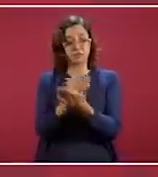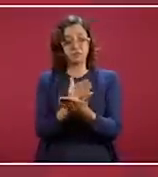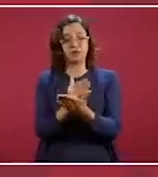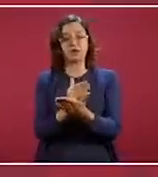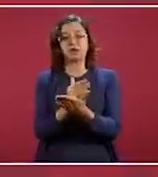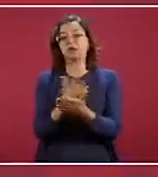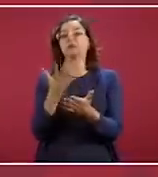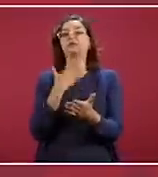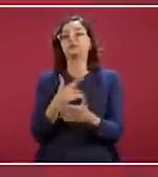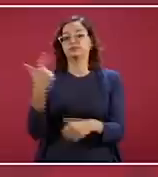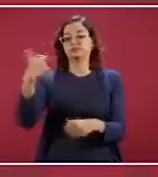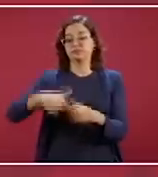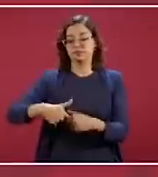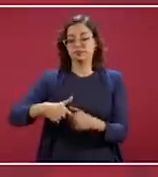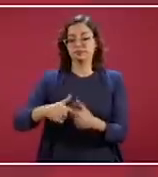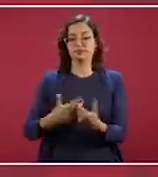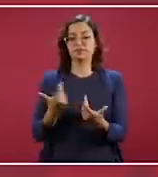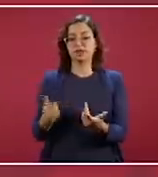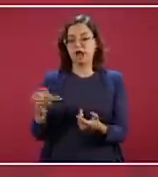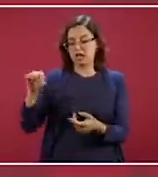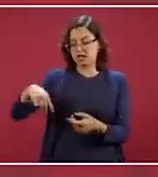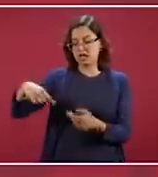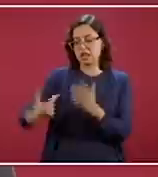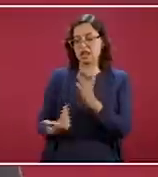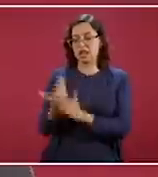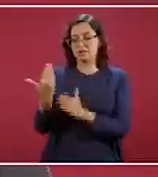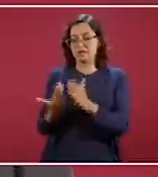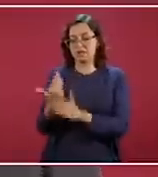los combustibles, lo que vemos aquí en la mañana,